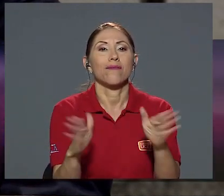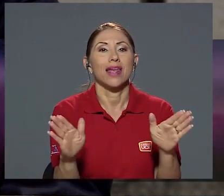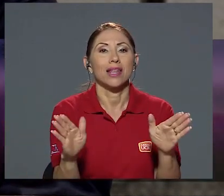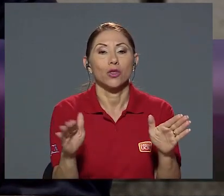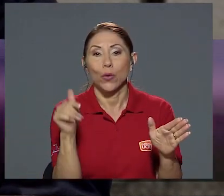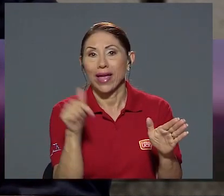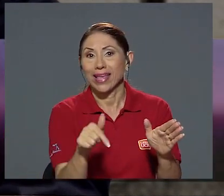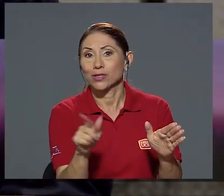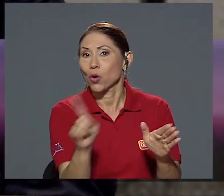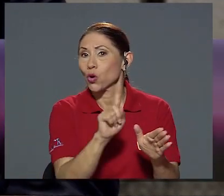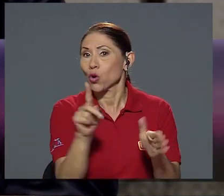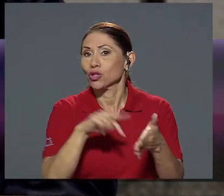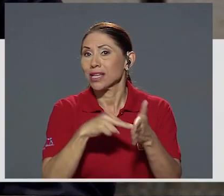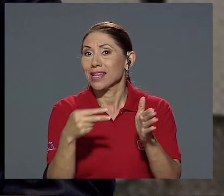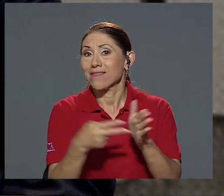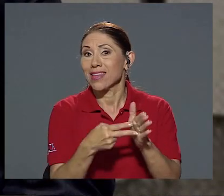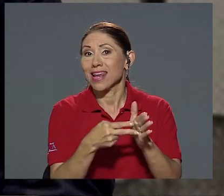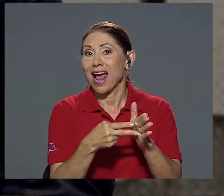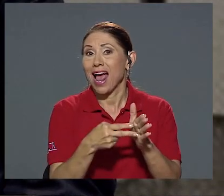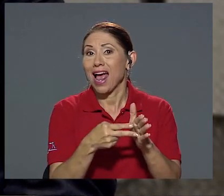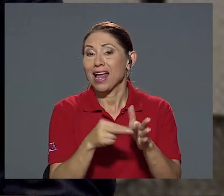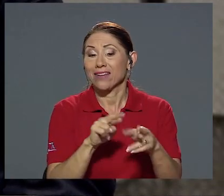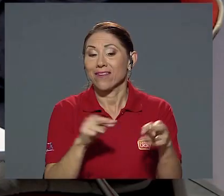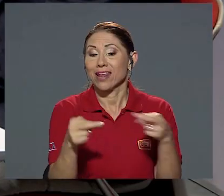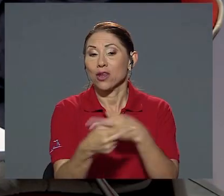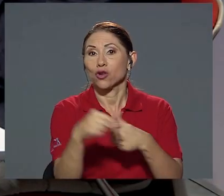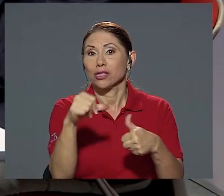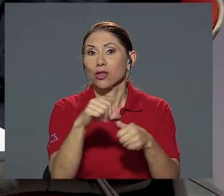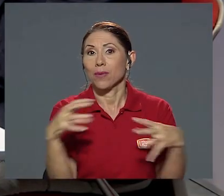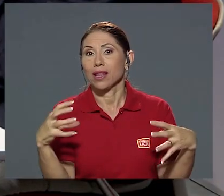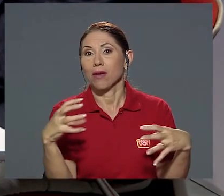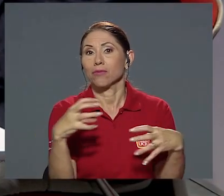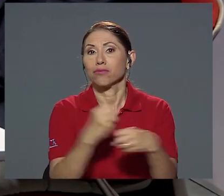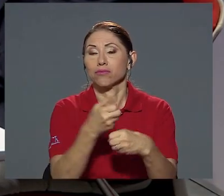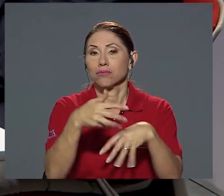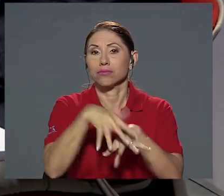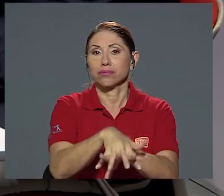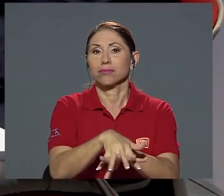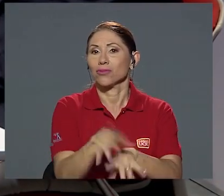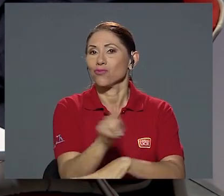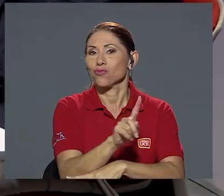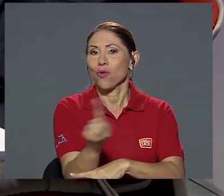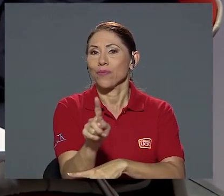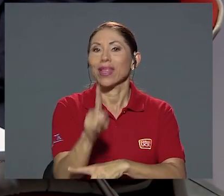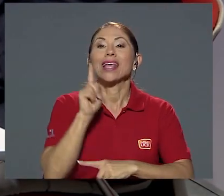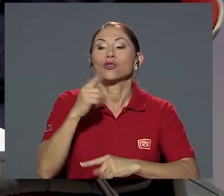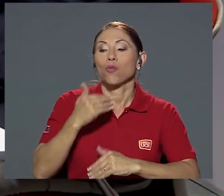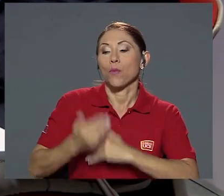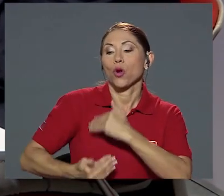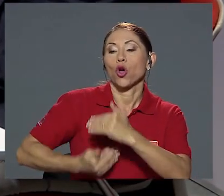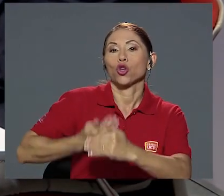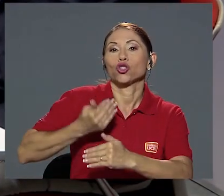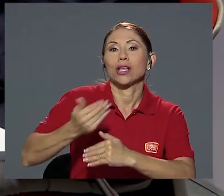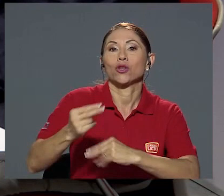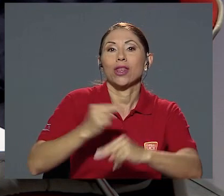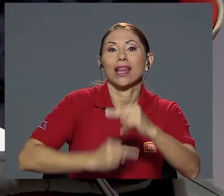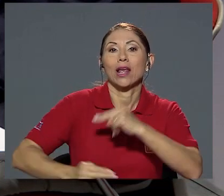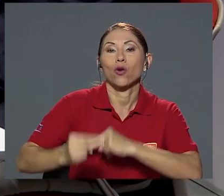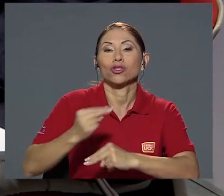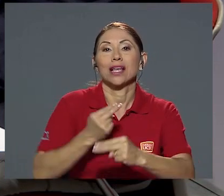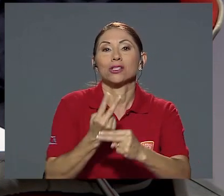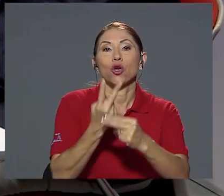no es integración regional, es un proceso de negociación bilateral, simultáneo,